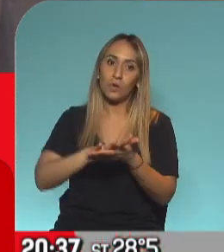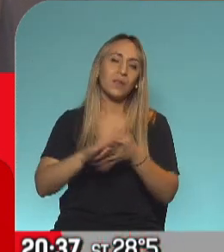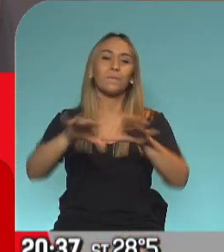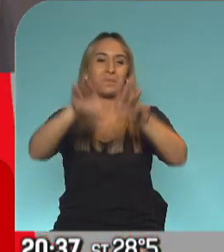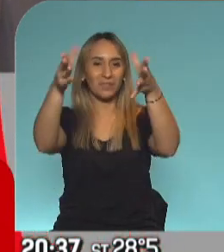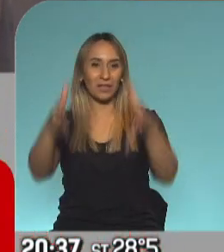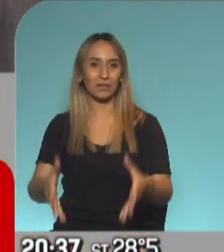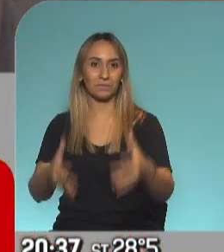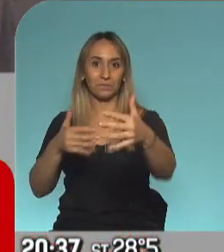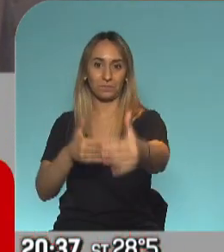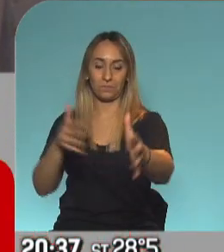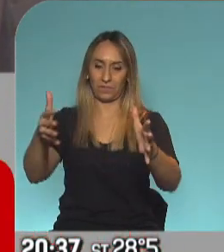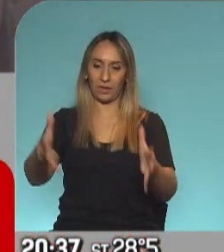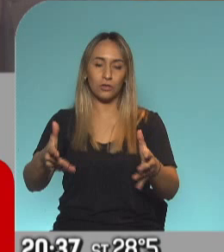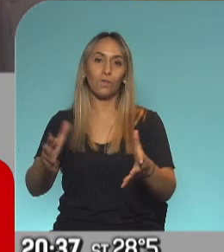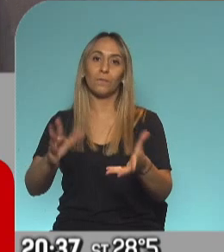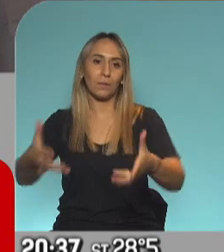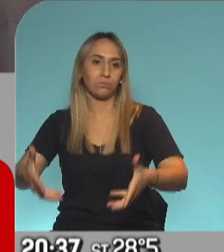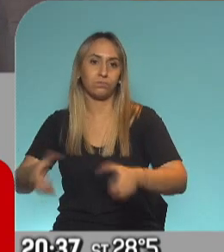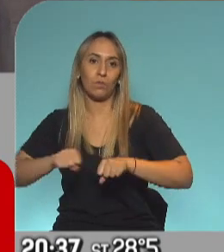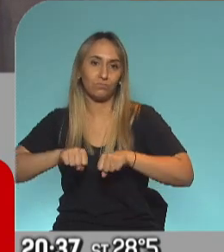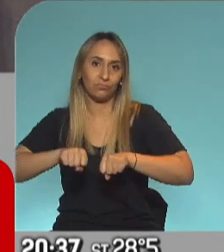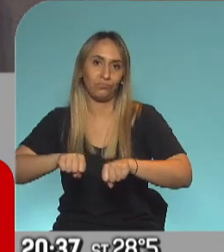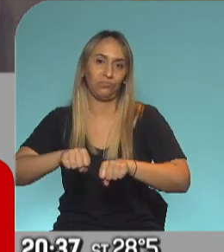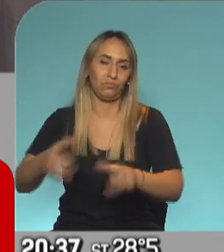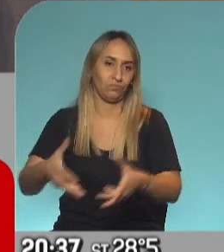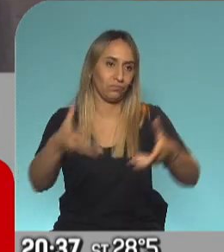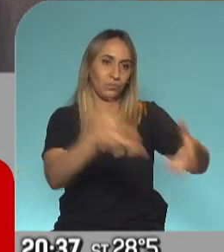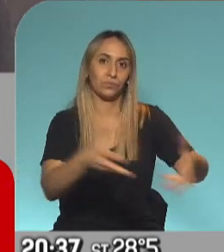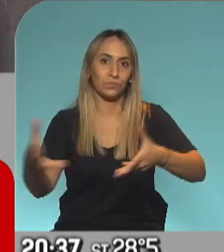son fáciles de manipular,